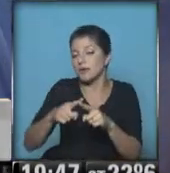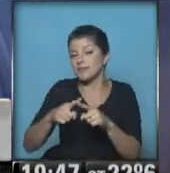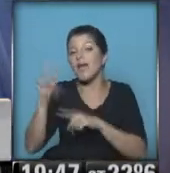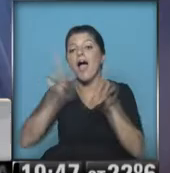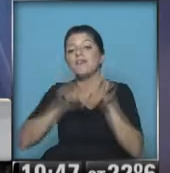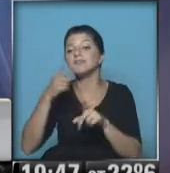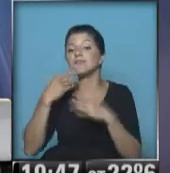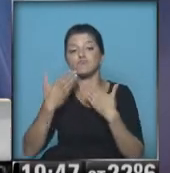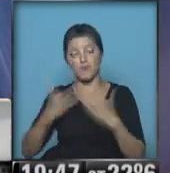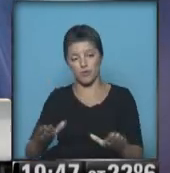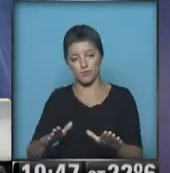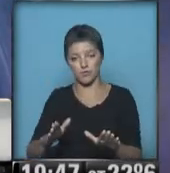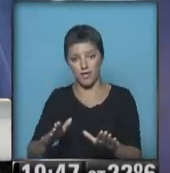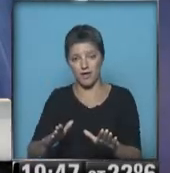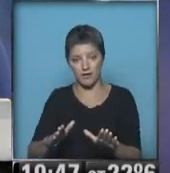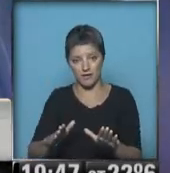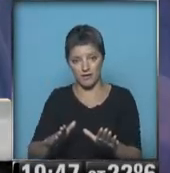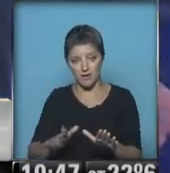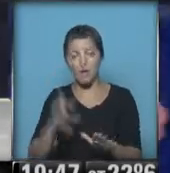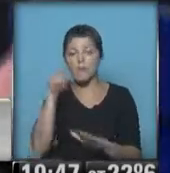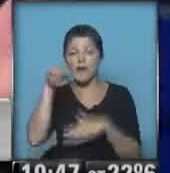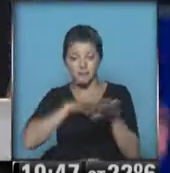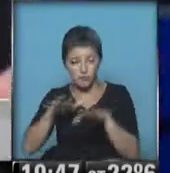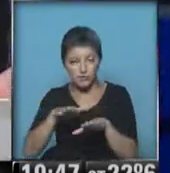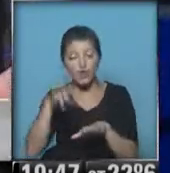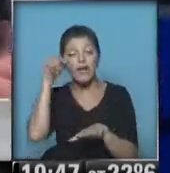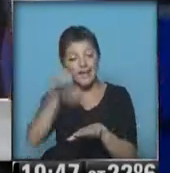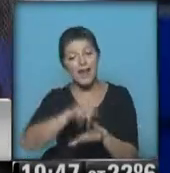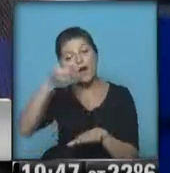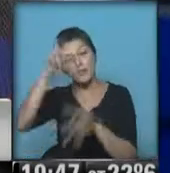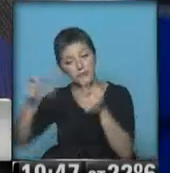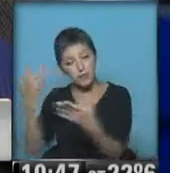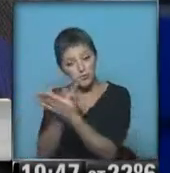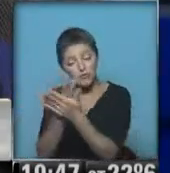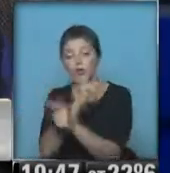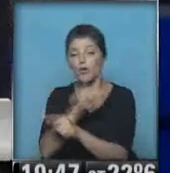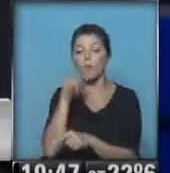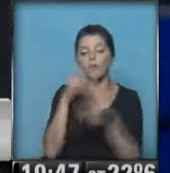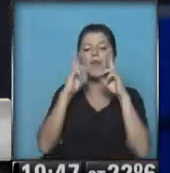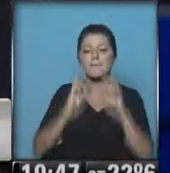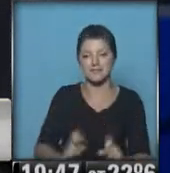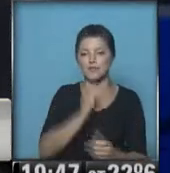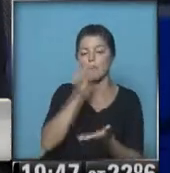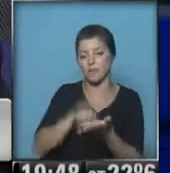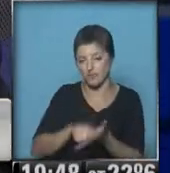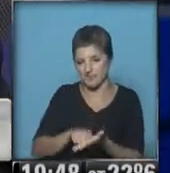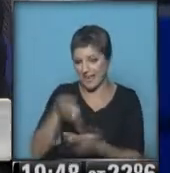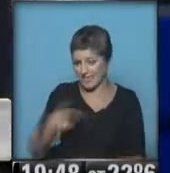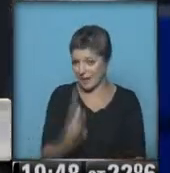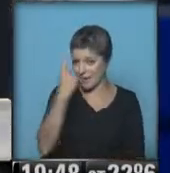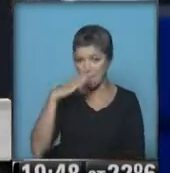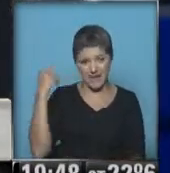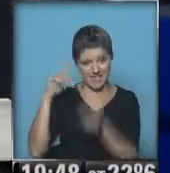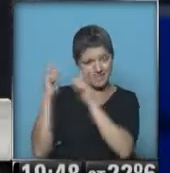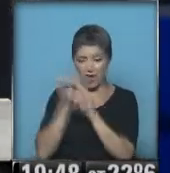la renuncia de un funcionario por el daño que le están causando a personas, sino por una investigación periodística. No es la primera vez que esto sucede,